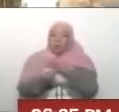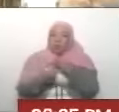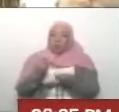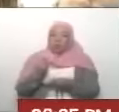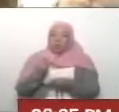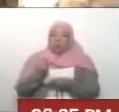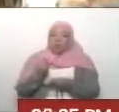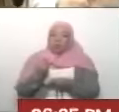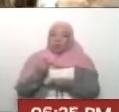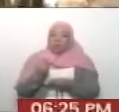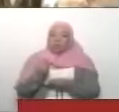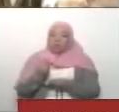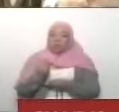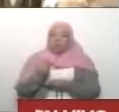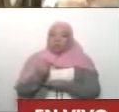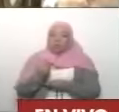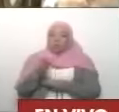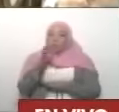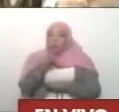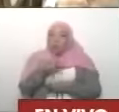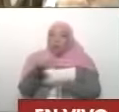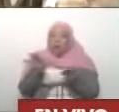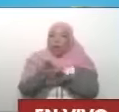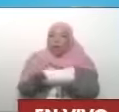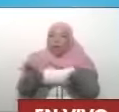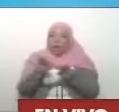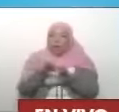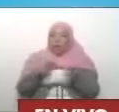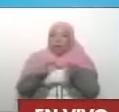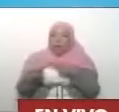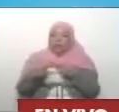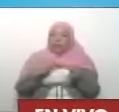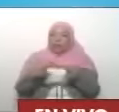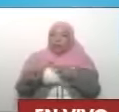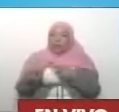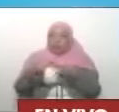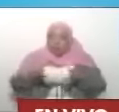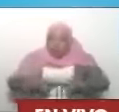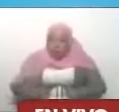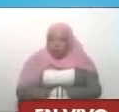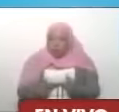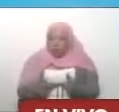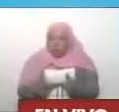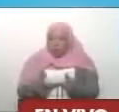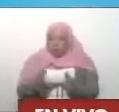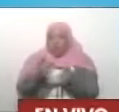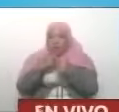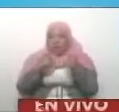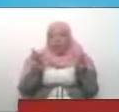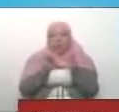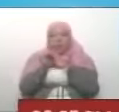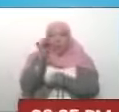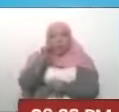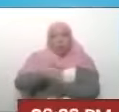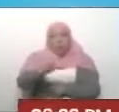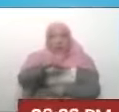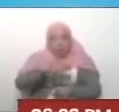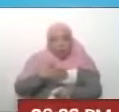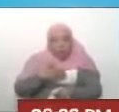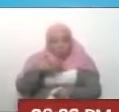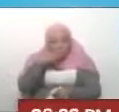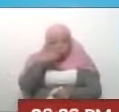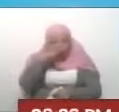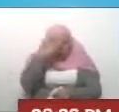qué ocurre? Que yo no tengo vinculación con mis orígenes. Es ahí la diferencia con los pueblos árabes, con los